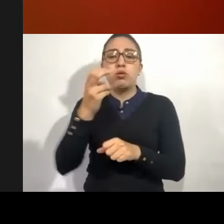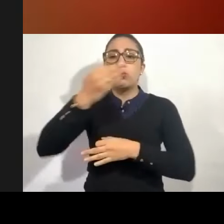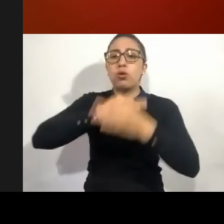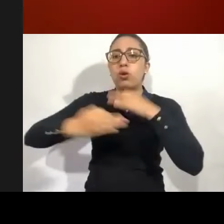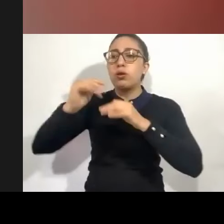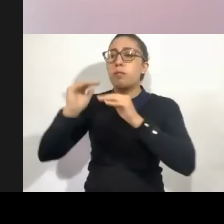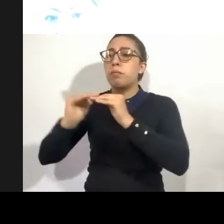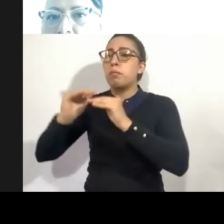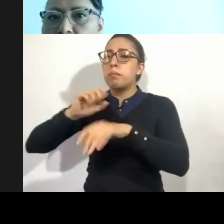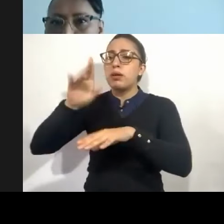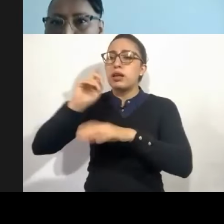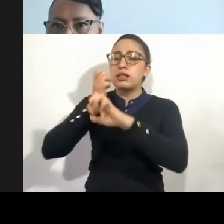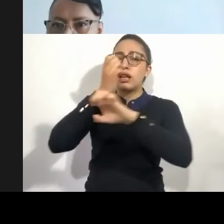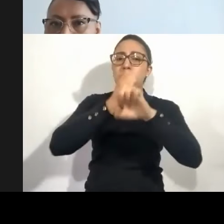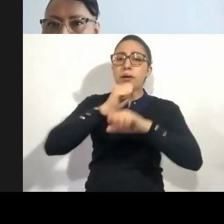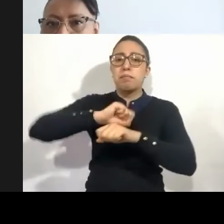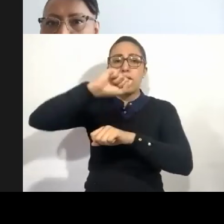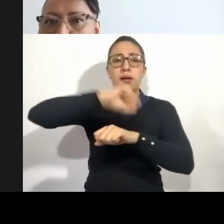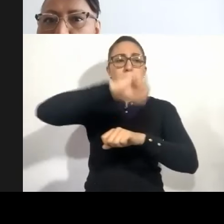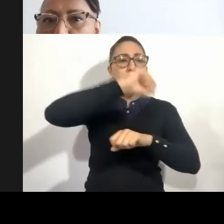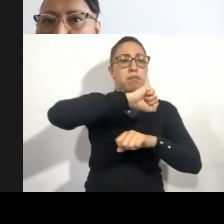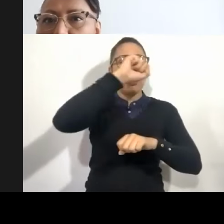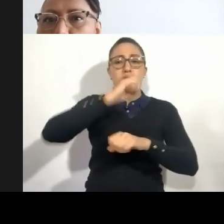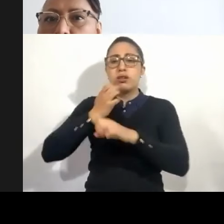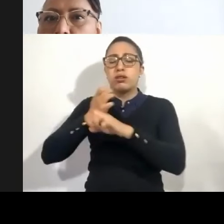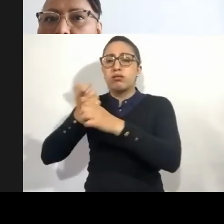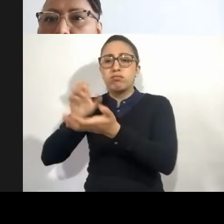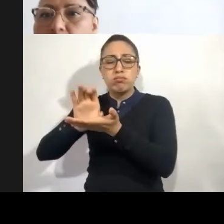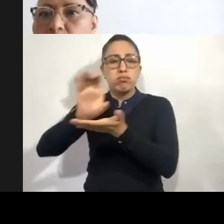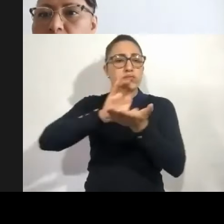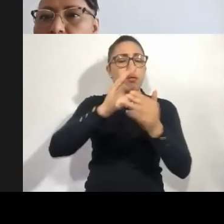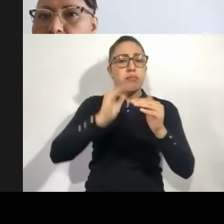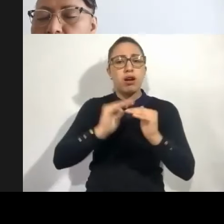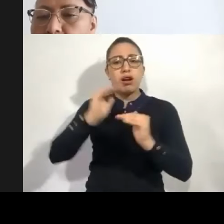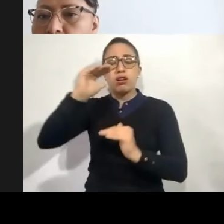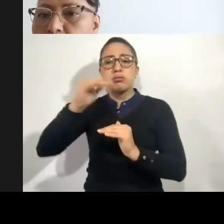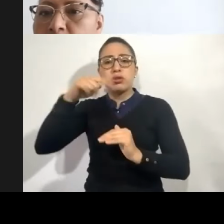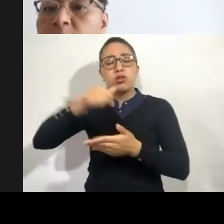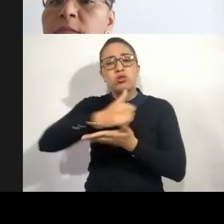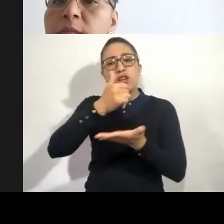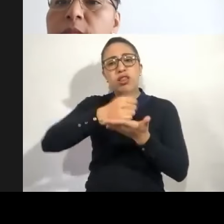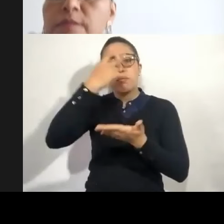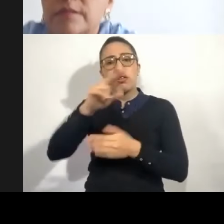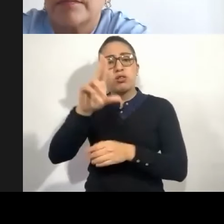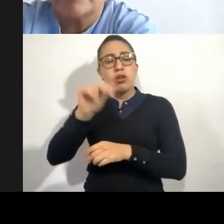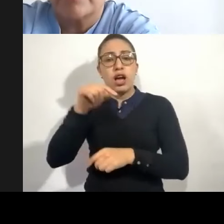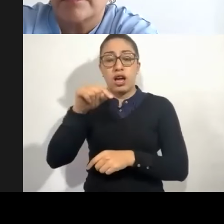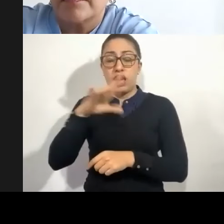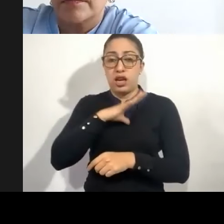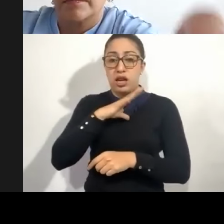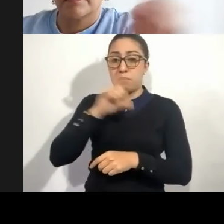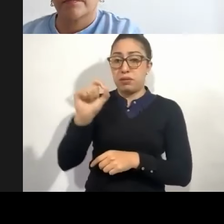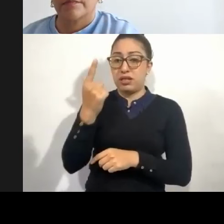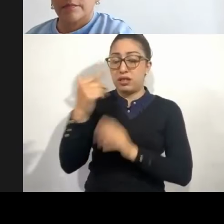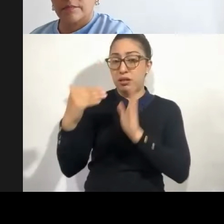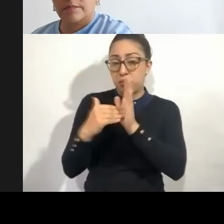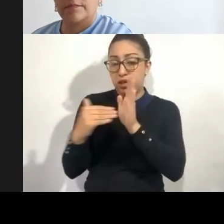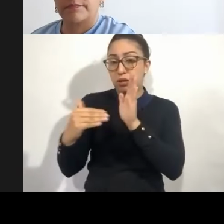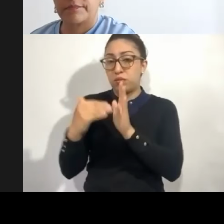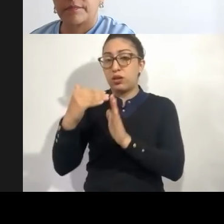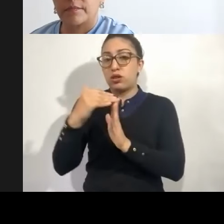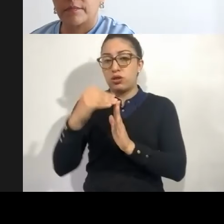México en su perspectiva. Y lo digo porque crece un poco más de 27,000 millones las percepciones de